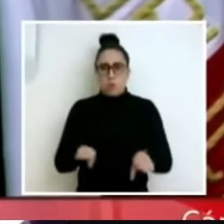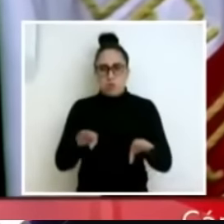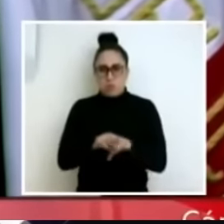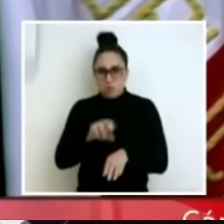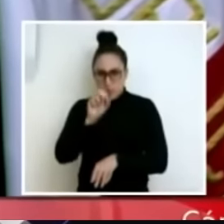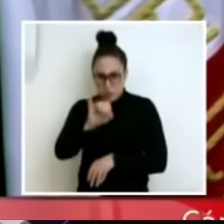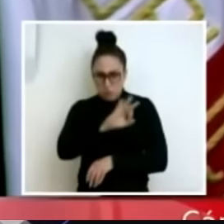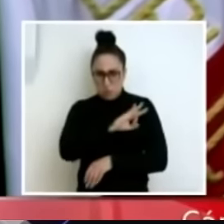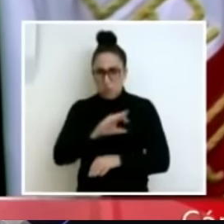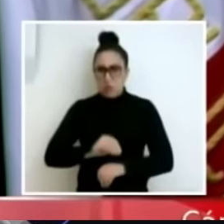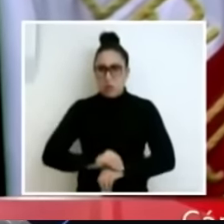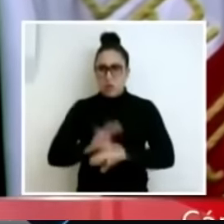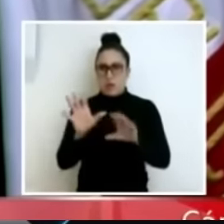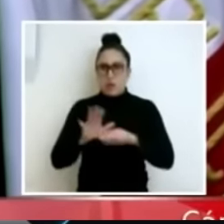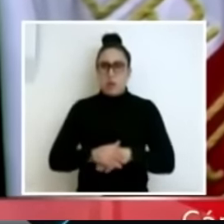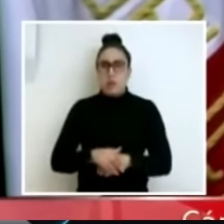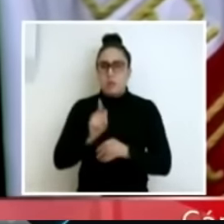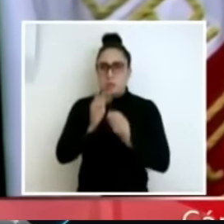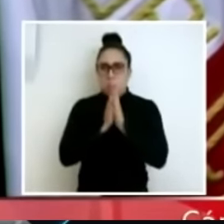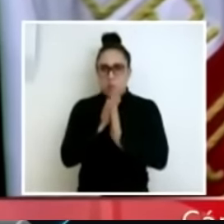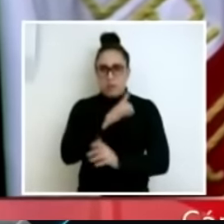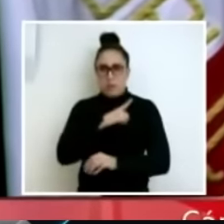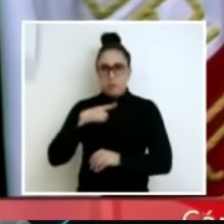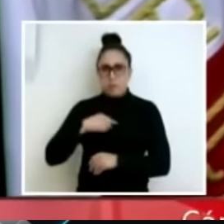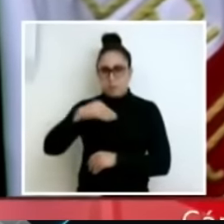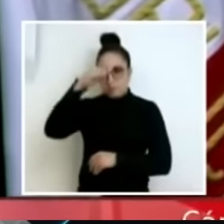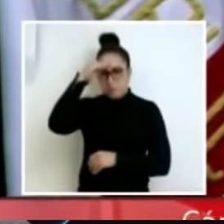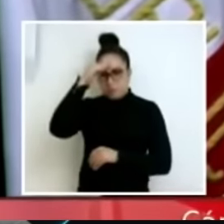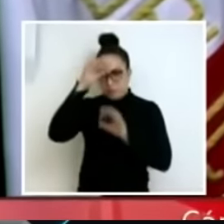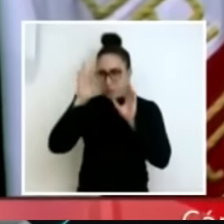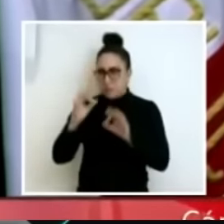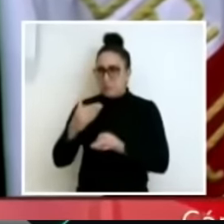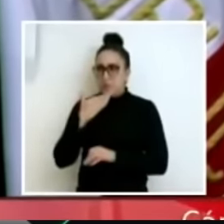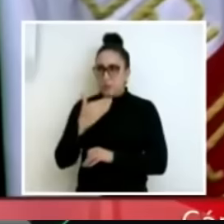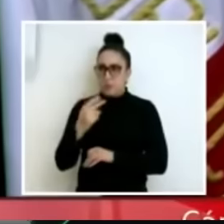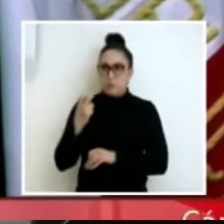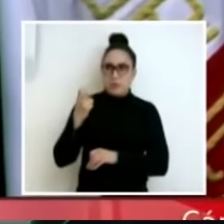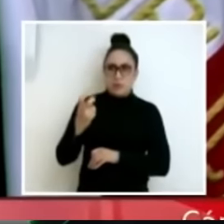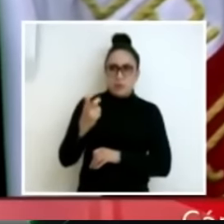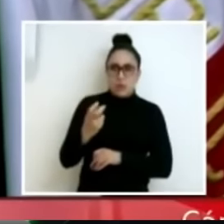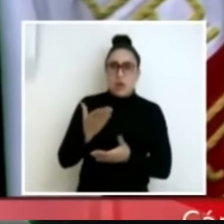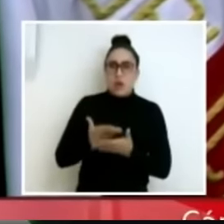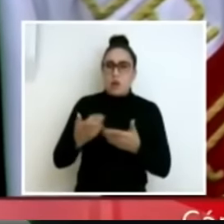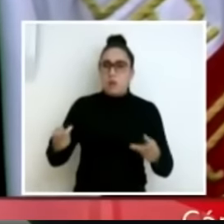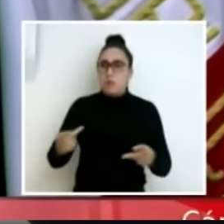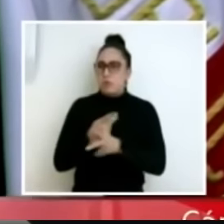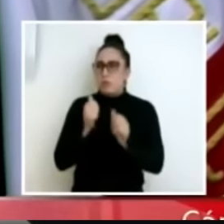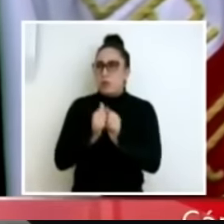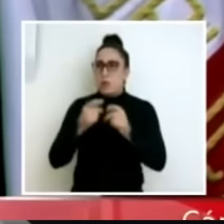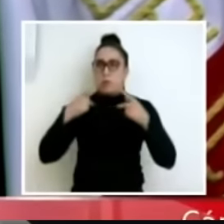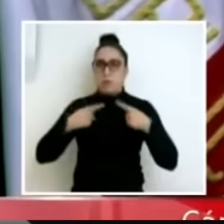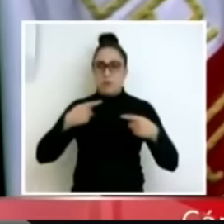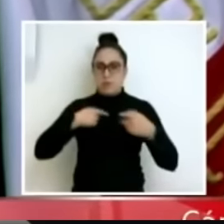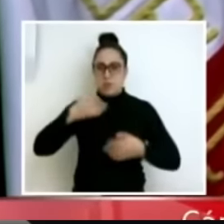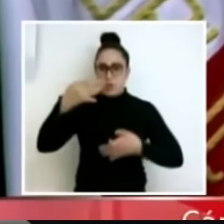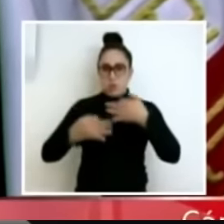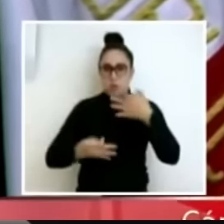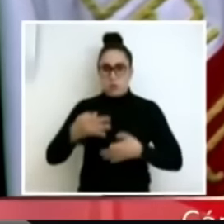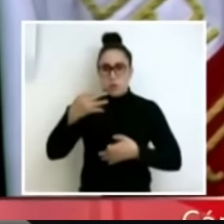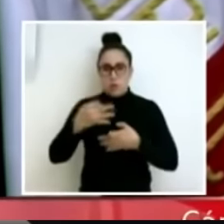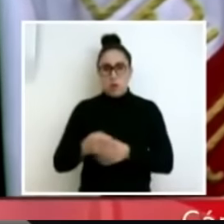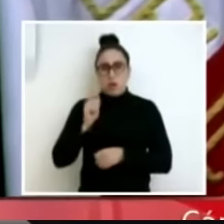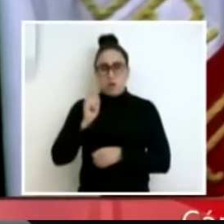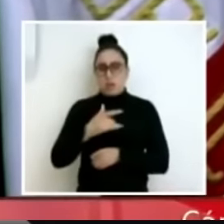Imagínense en eso y resulta que los jueces se apiadan del